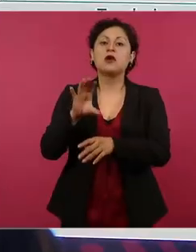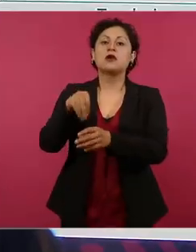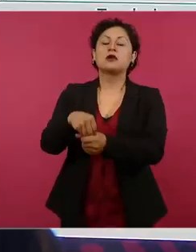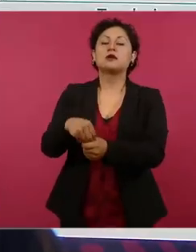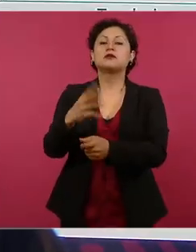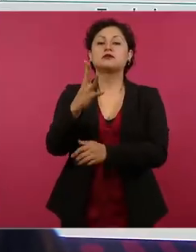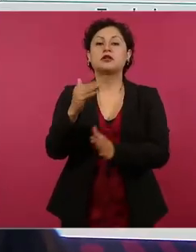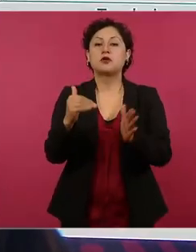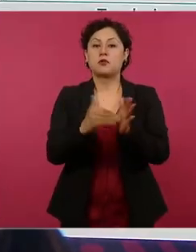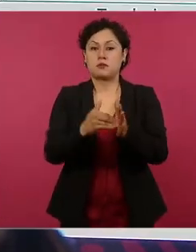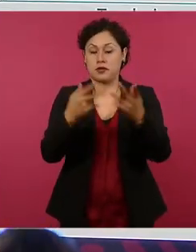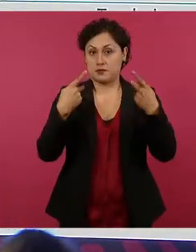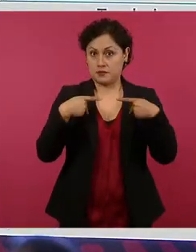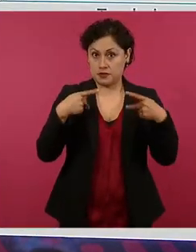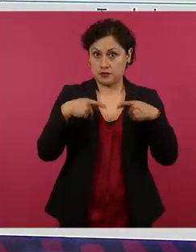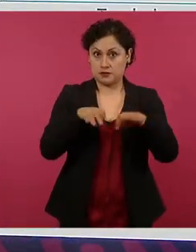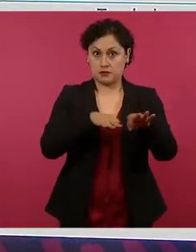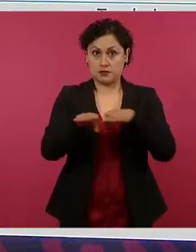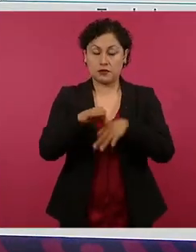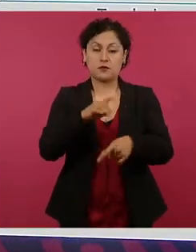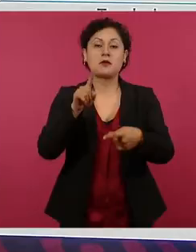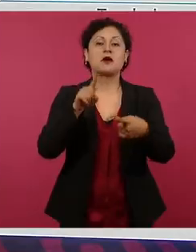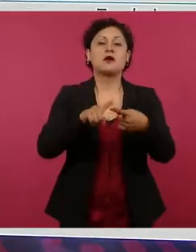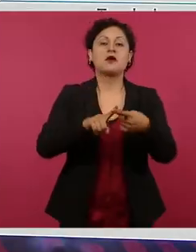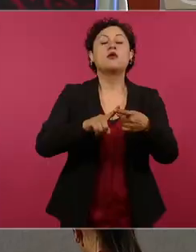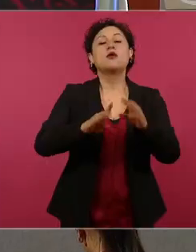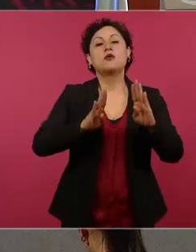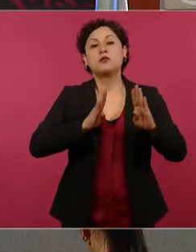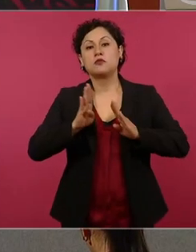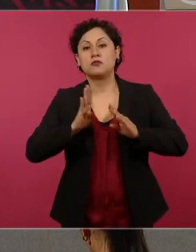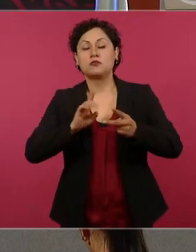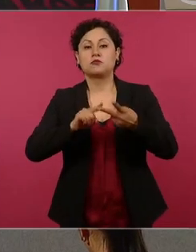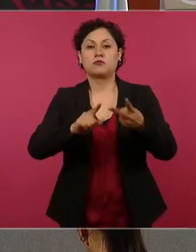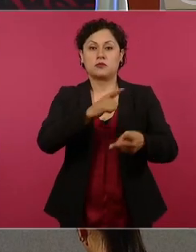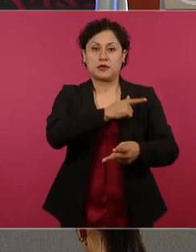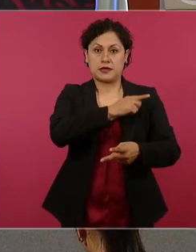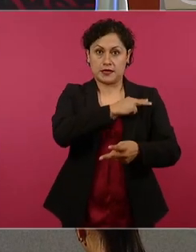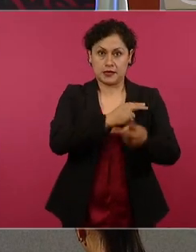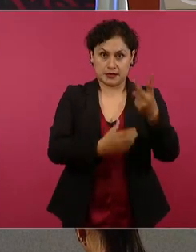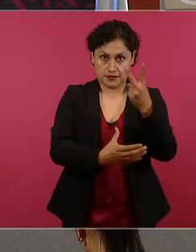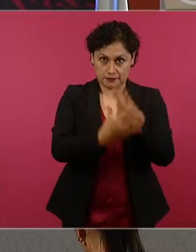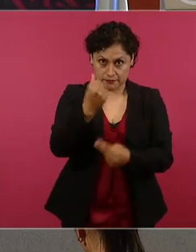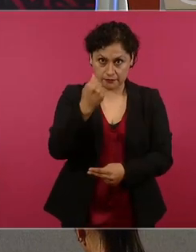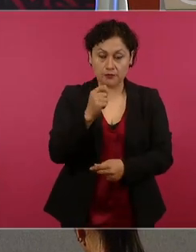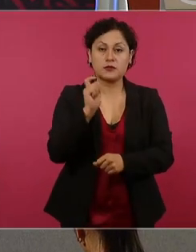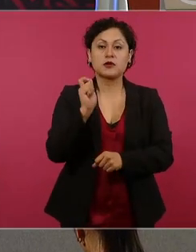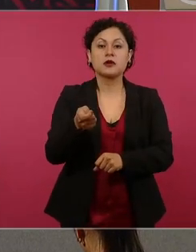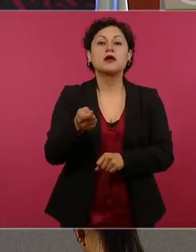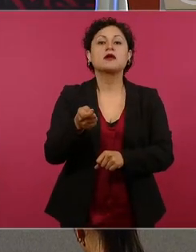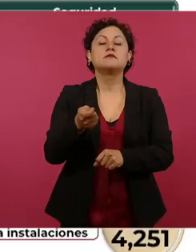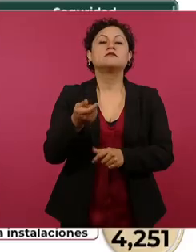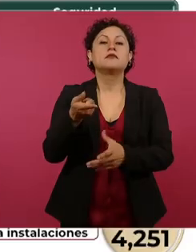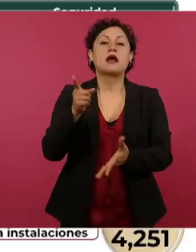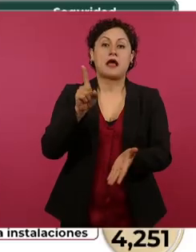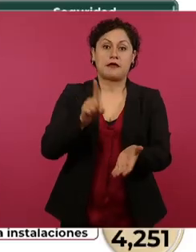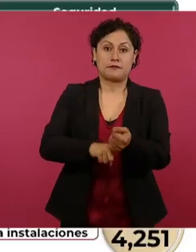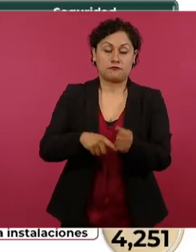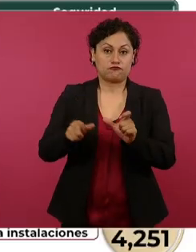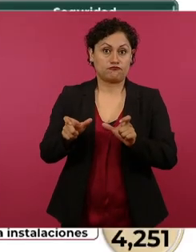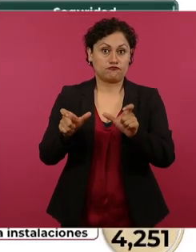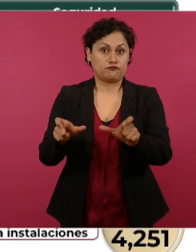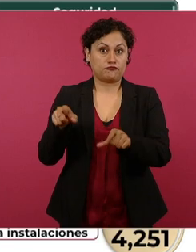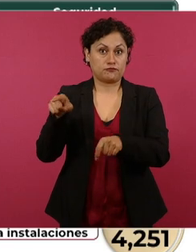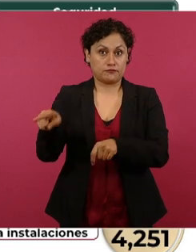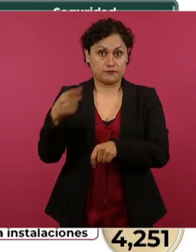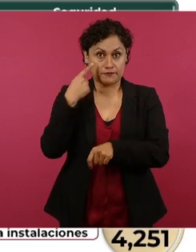elementos entre Fuerzas Armadas y Guardia Nacional, que cubren desde la seguridad a la papelera, donde se